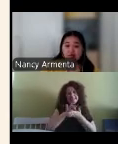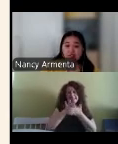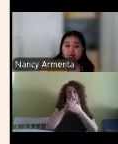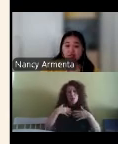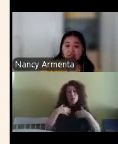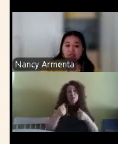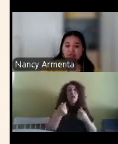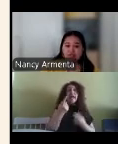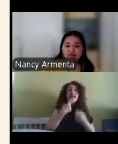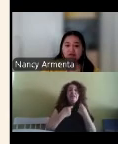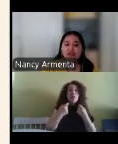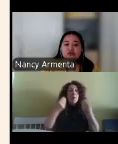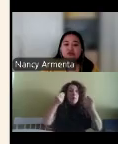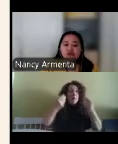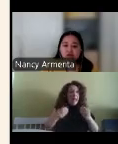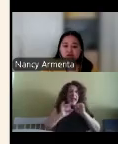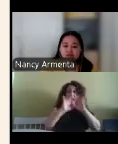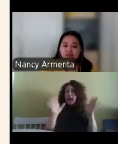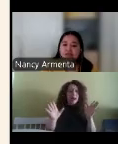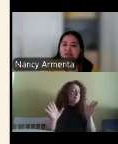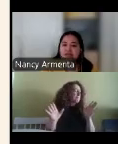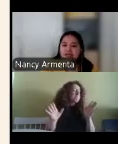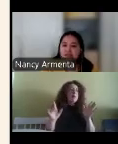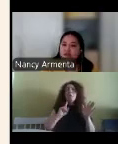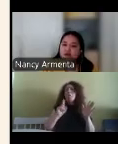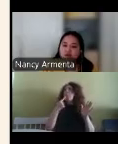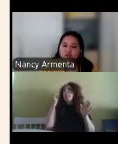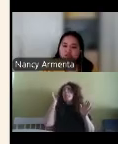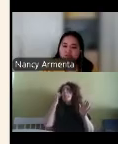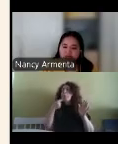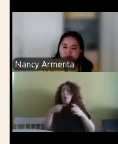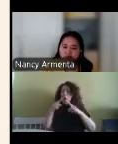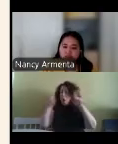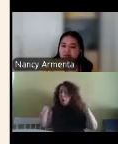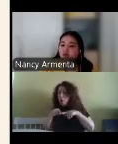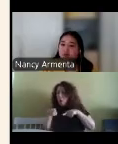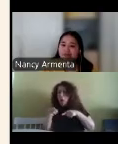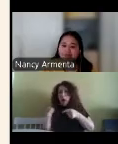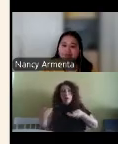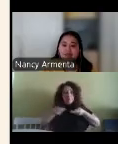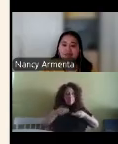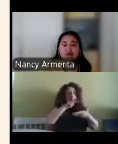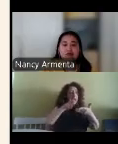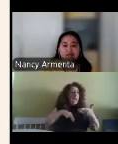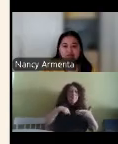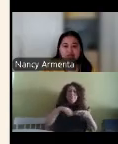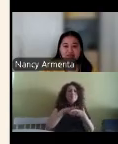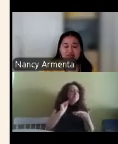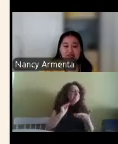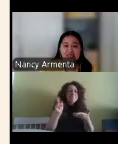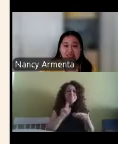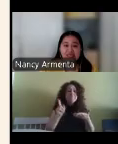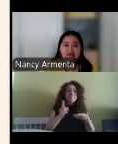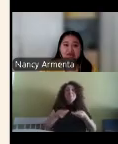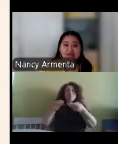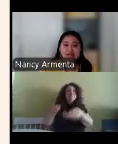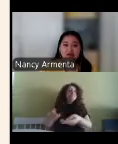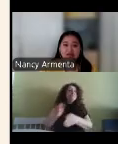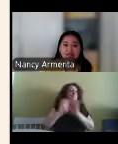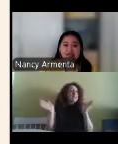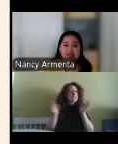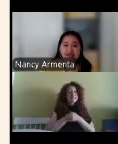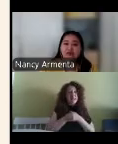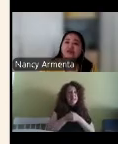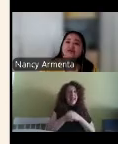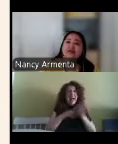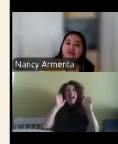Aquí una de las mujeres nos decía, nos dieron una hoja, lee esto, pero no me explicaron más. No lo entendí y lo dejé ahí. Y esto al final lo que